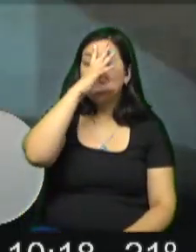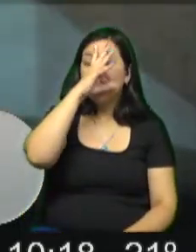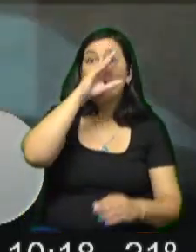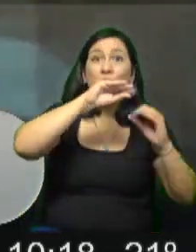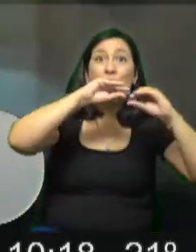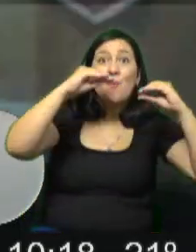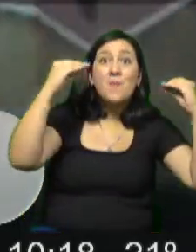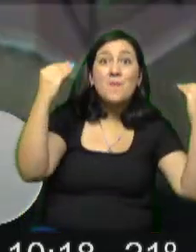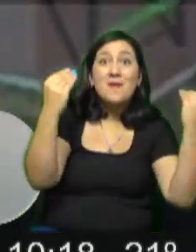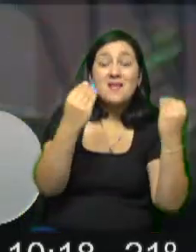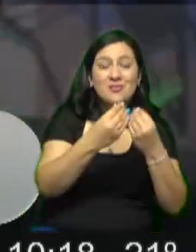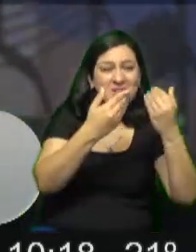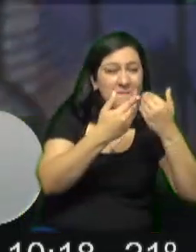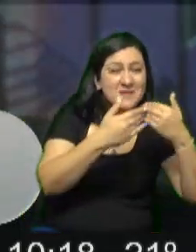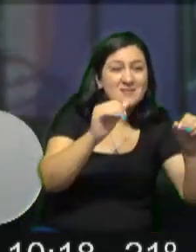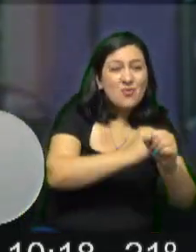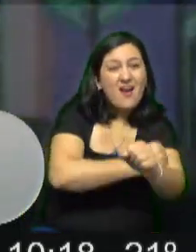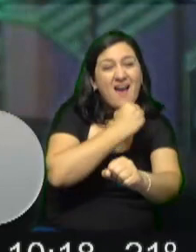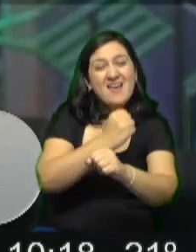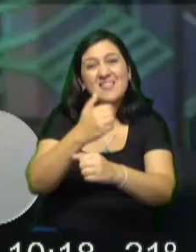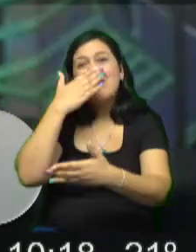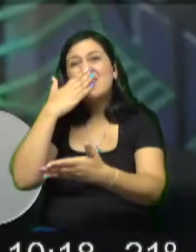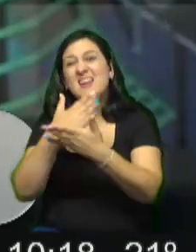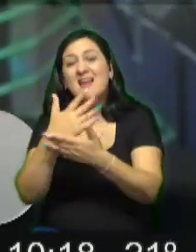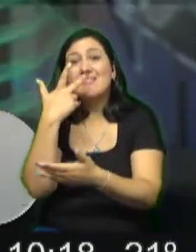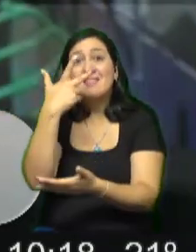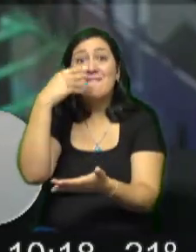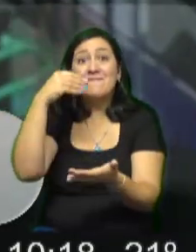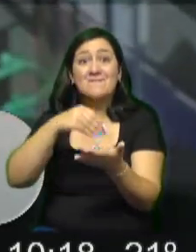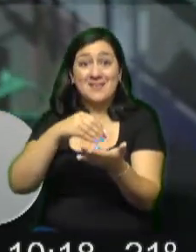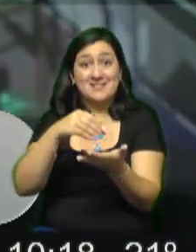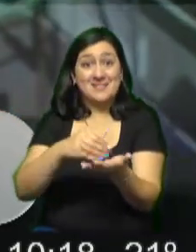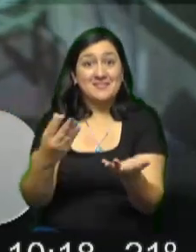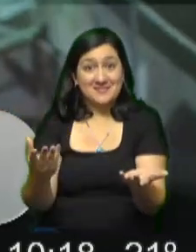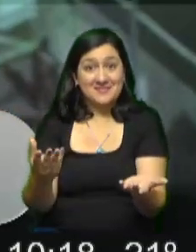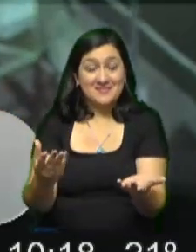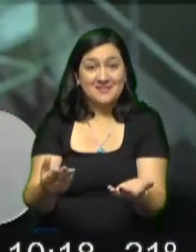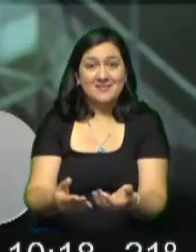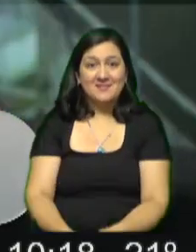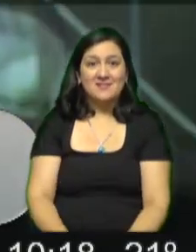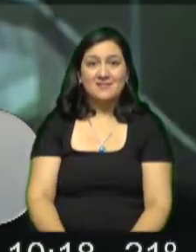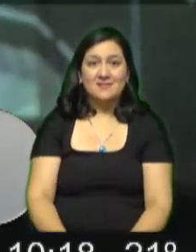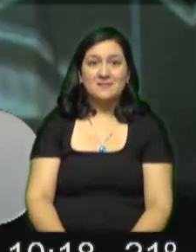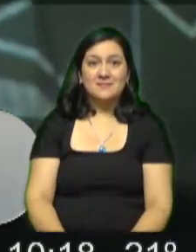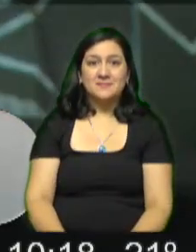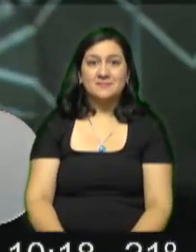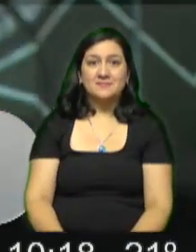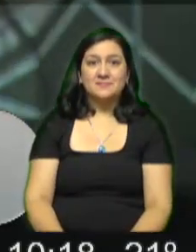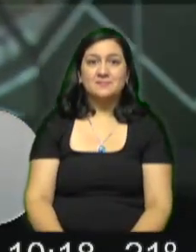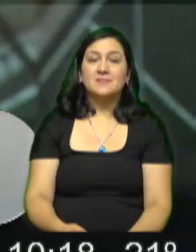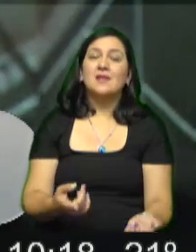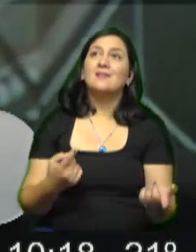fin, todos los conjuntos, todas las categorías, y tres veces, o sea, dos veces, y los que pasaron a la última etapa, tres veces.